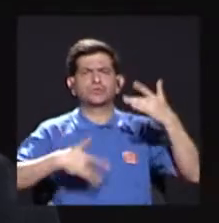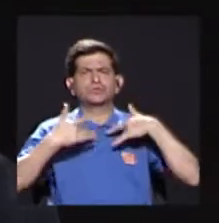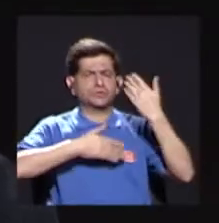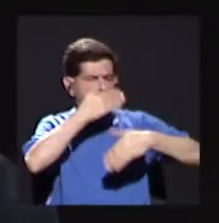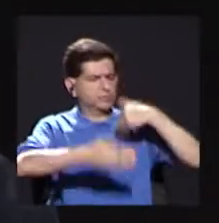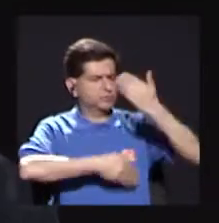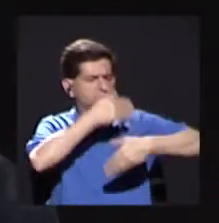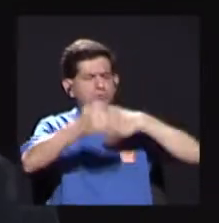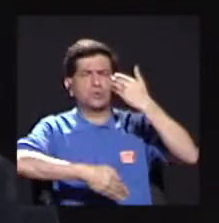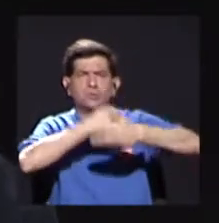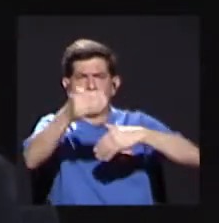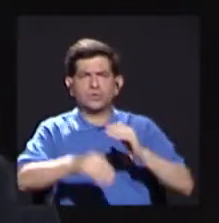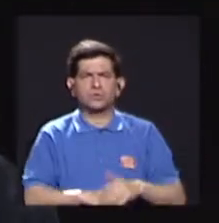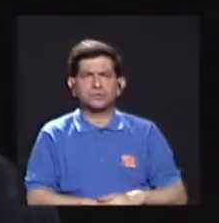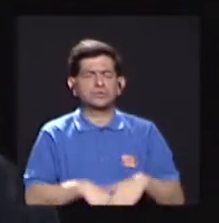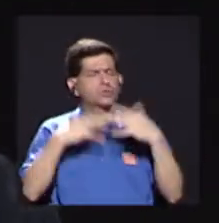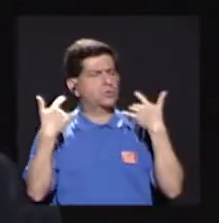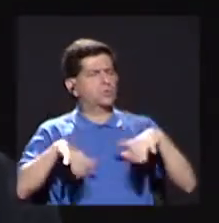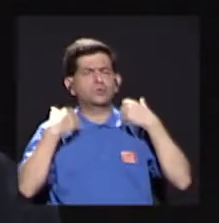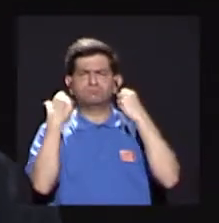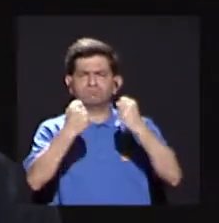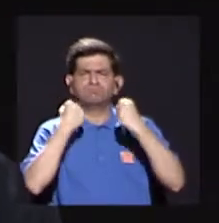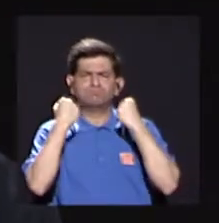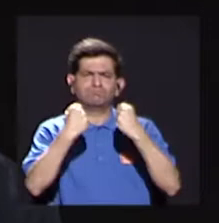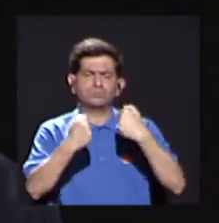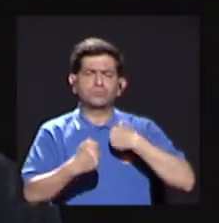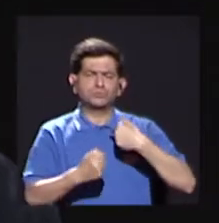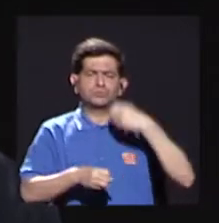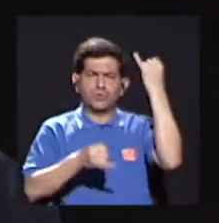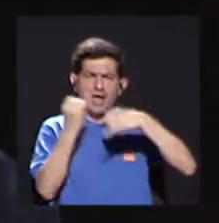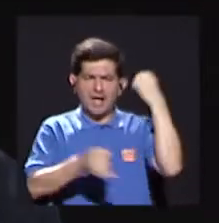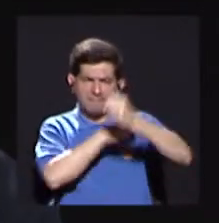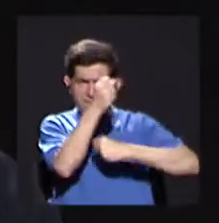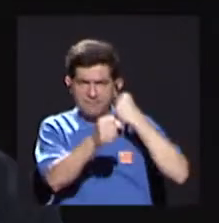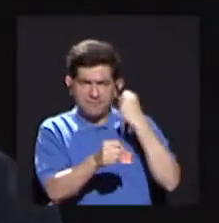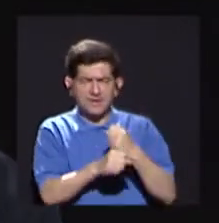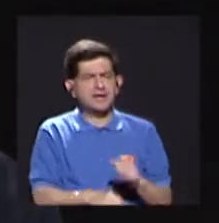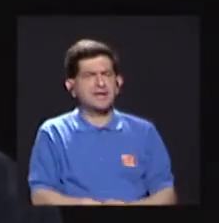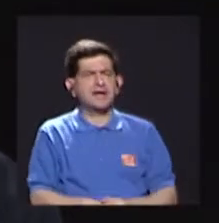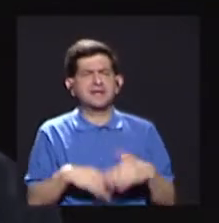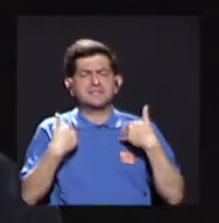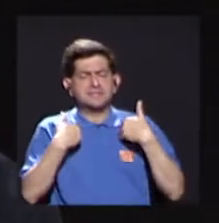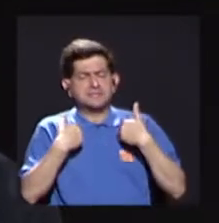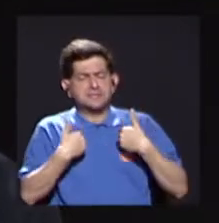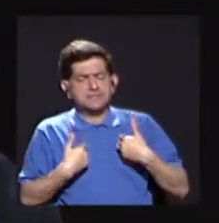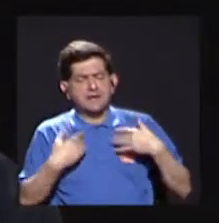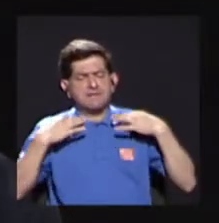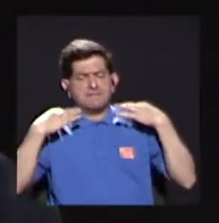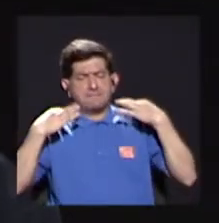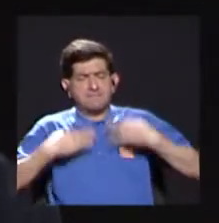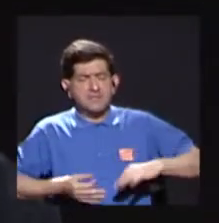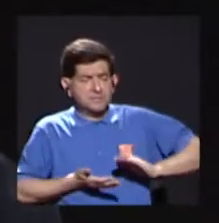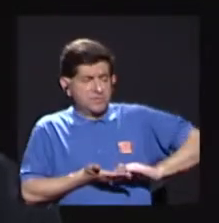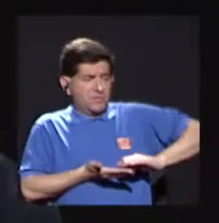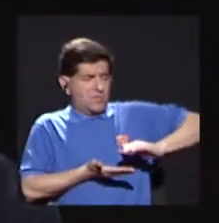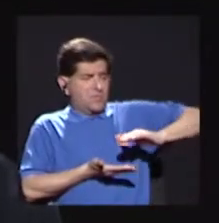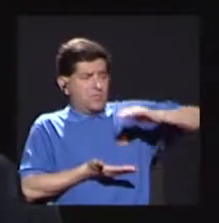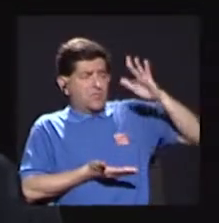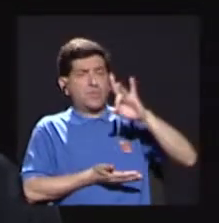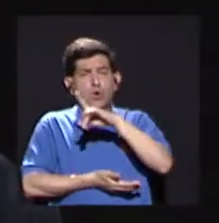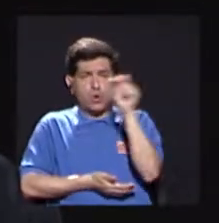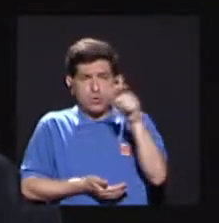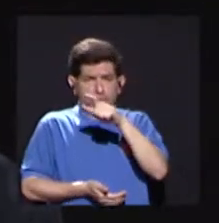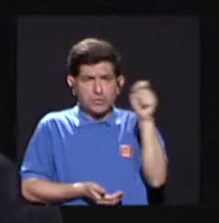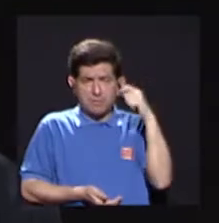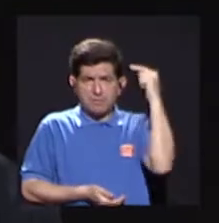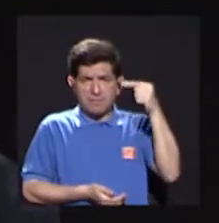proceso ha sido un proceso intenso estoy llegando al fin de año con un cansancio físico acumulado de ocho meses